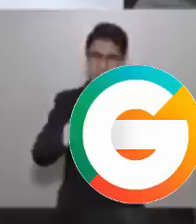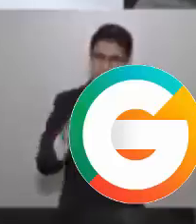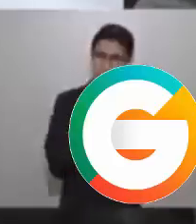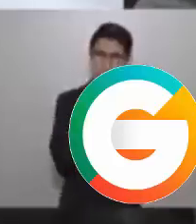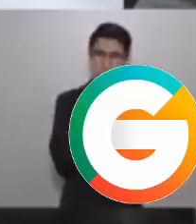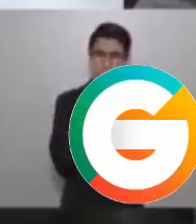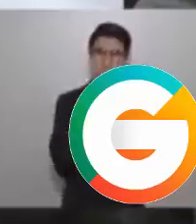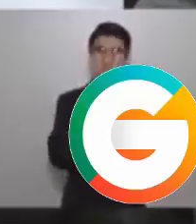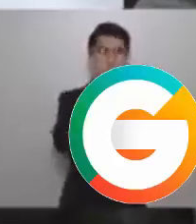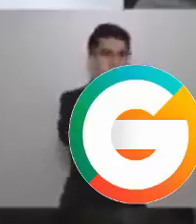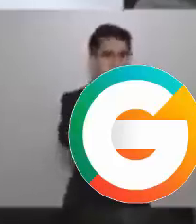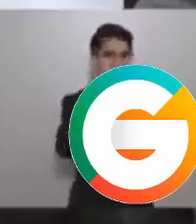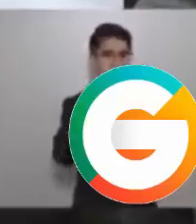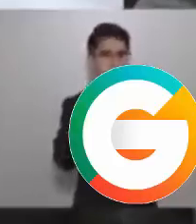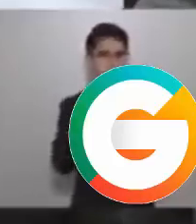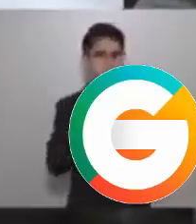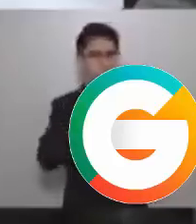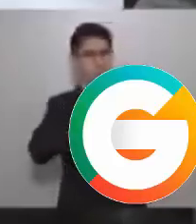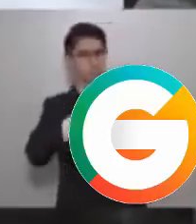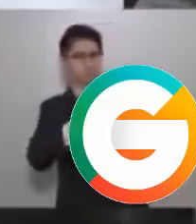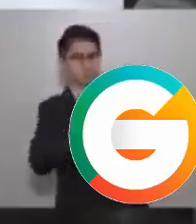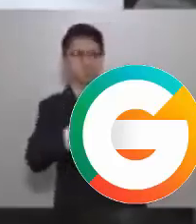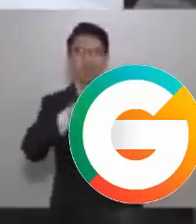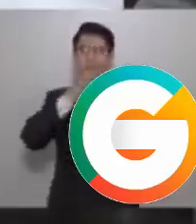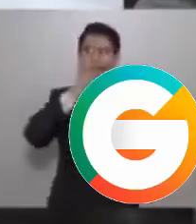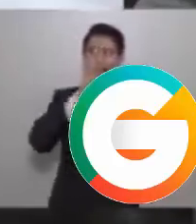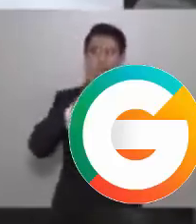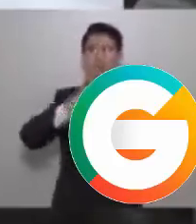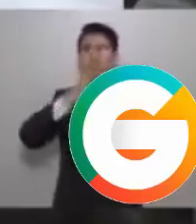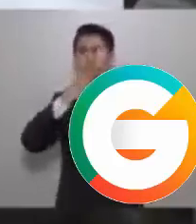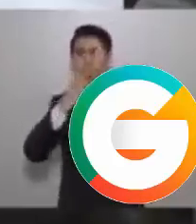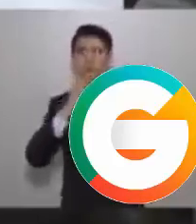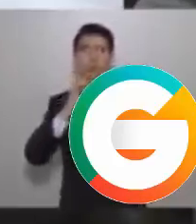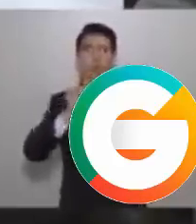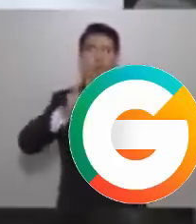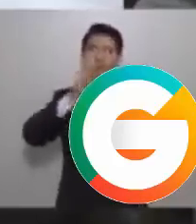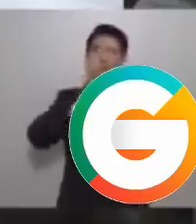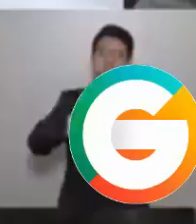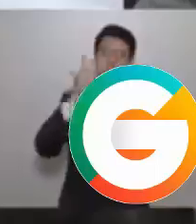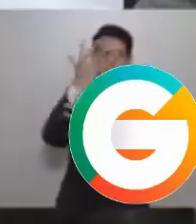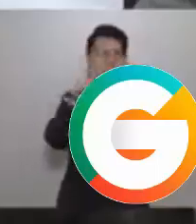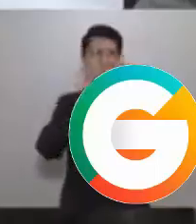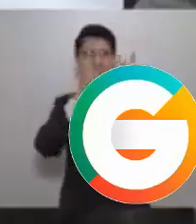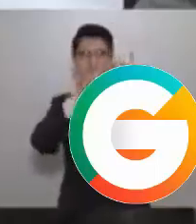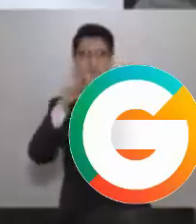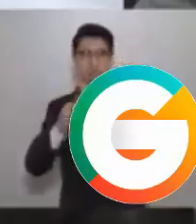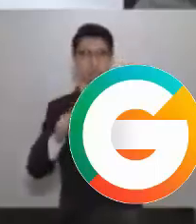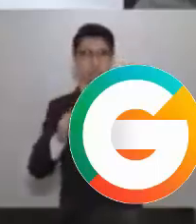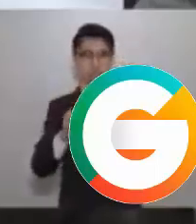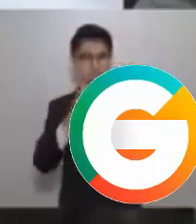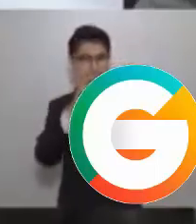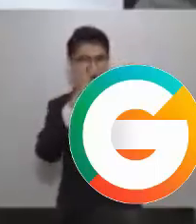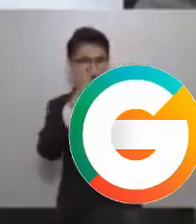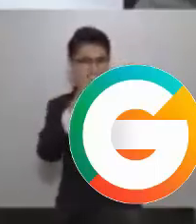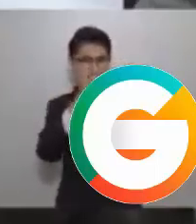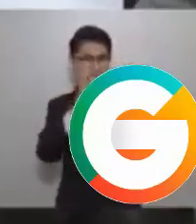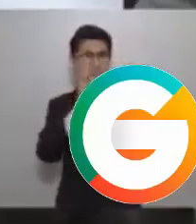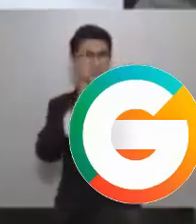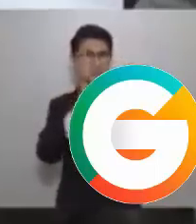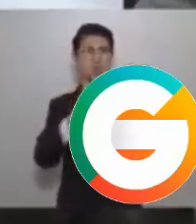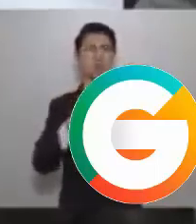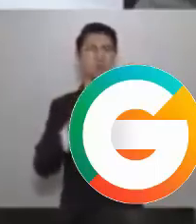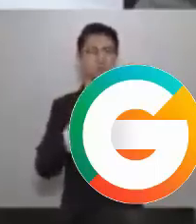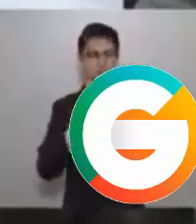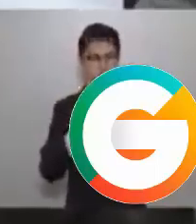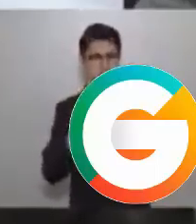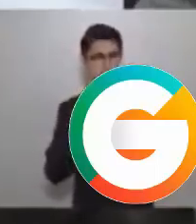los síntomas coinciden con los que se producen por el abuso de alguna sustancia, sino que son positivos por el